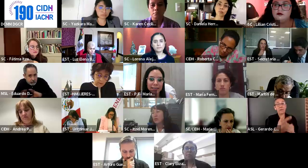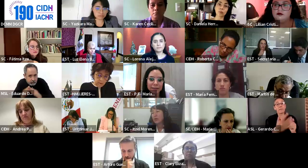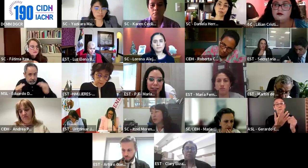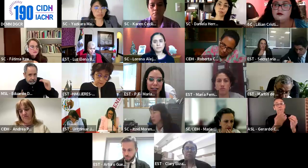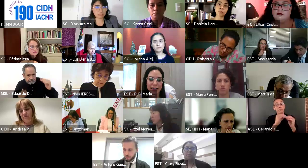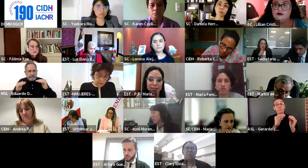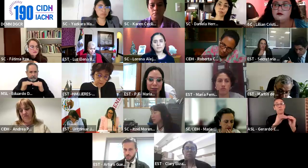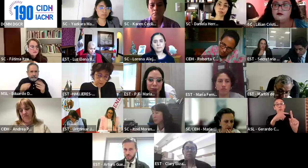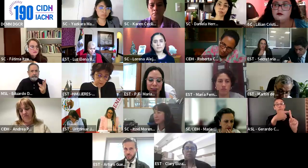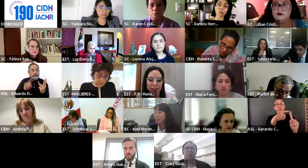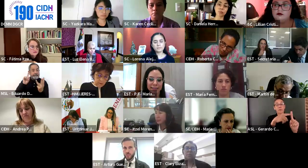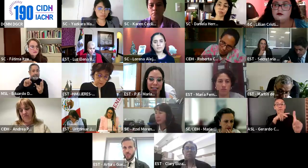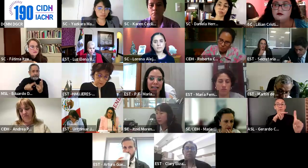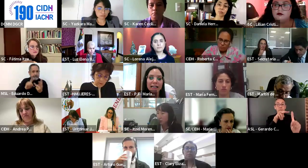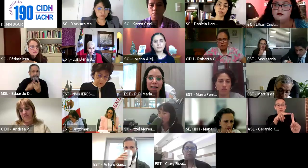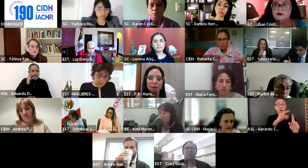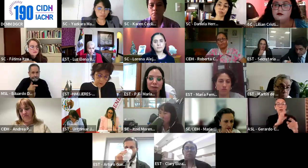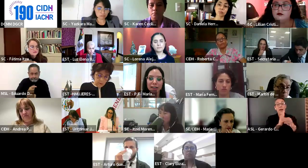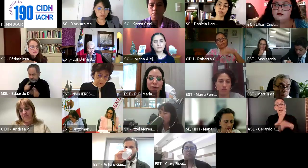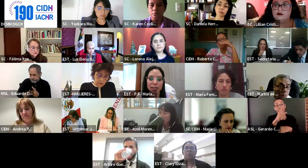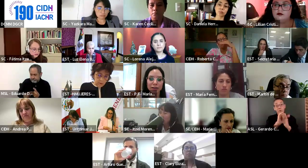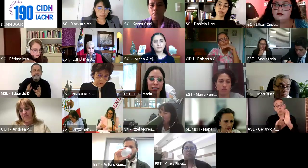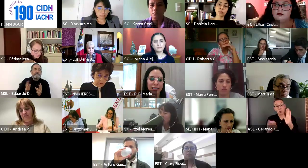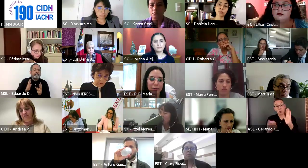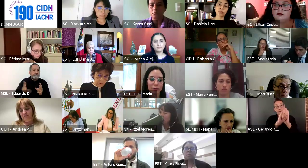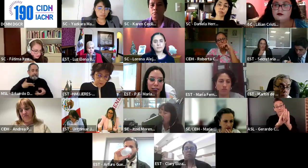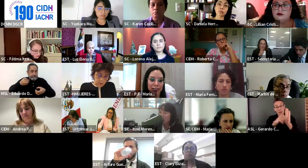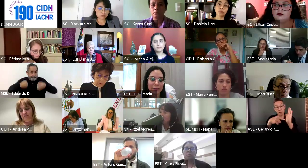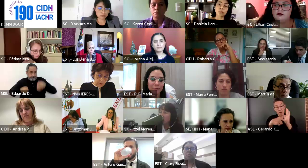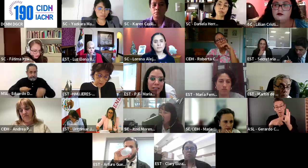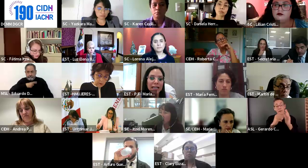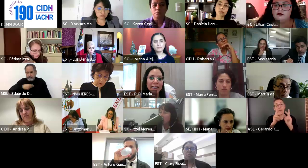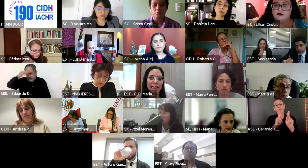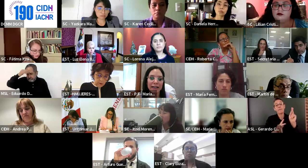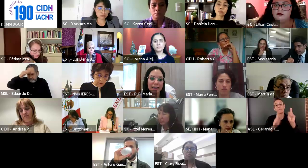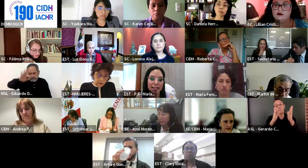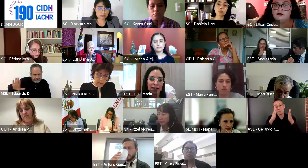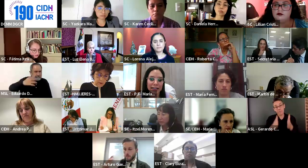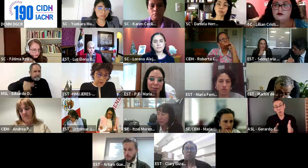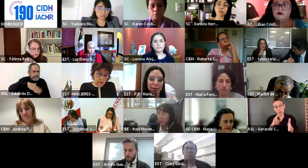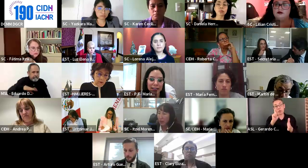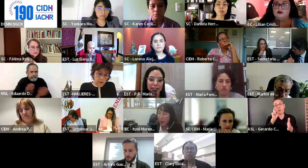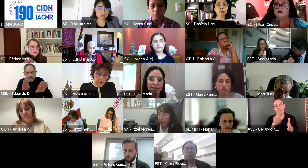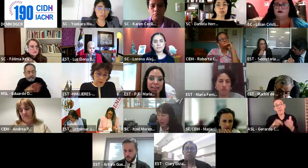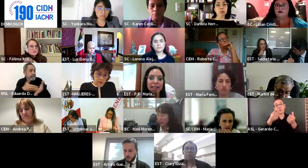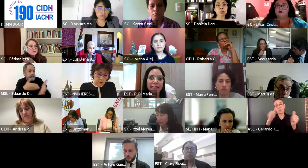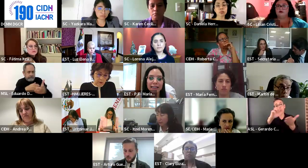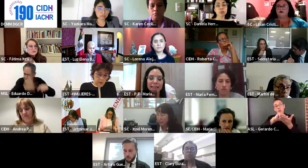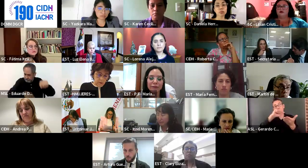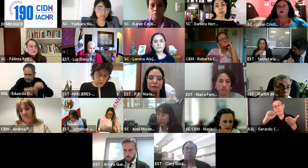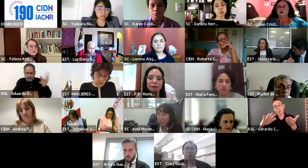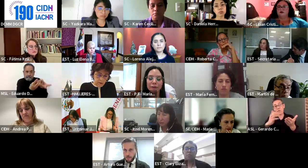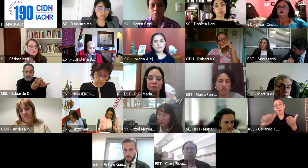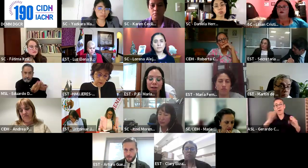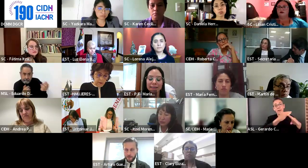vez identificada la circunstancia, la persona juzgadora debe buscar y erradicar las barreras